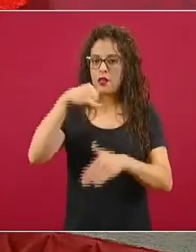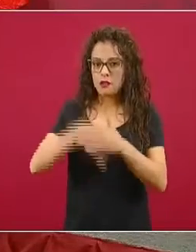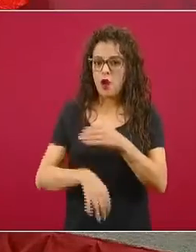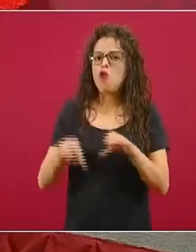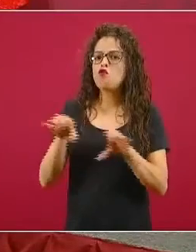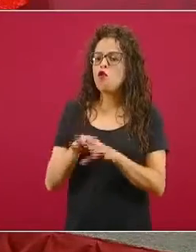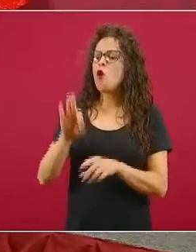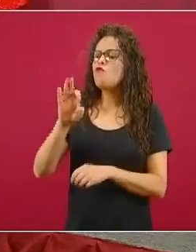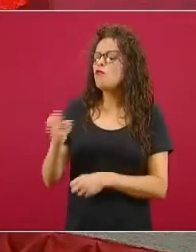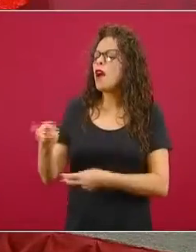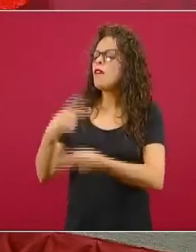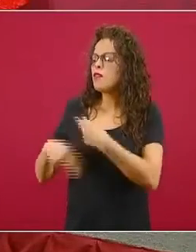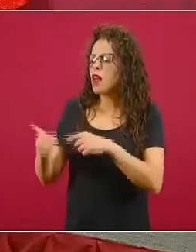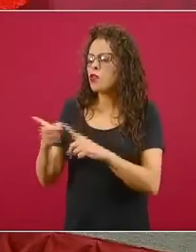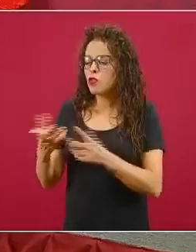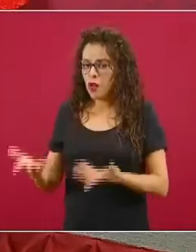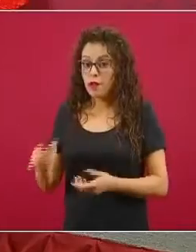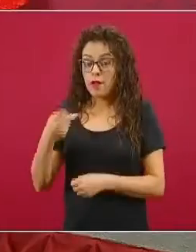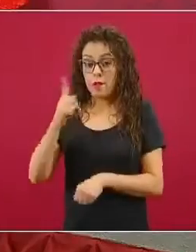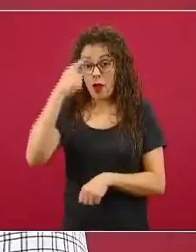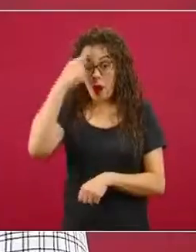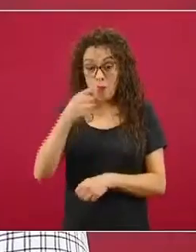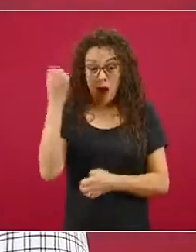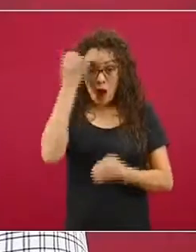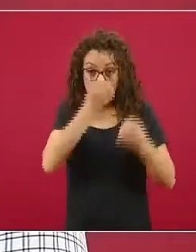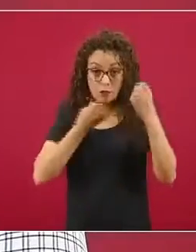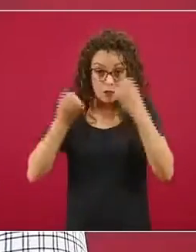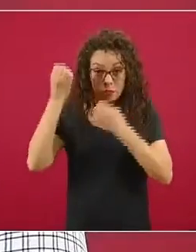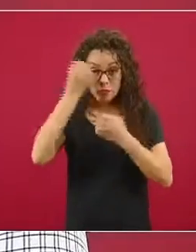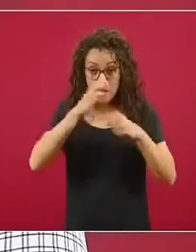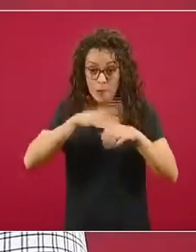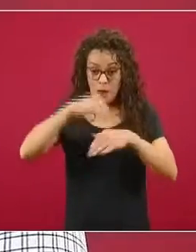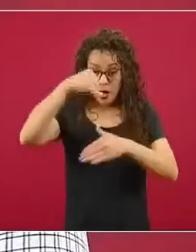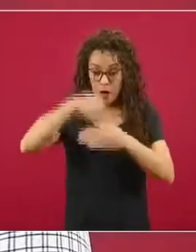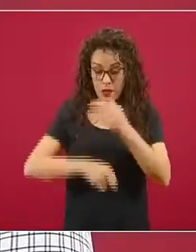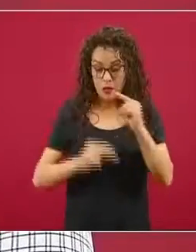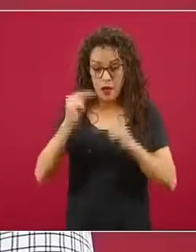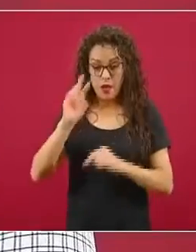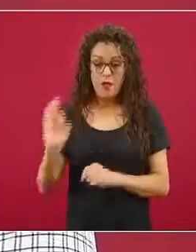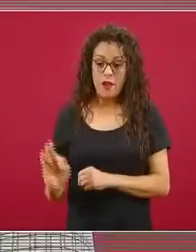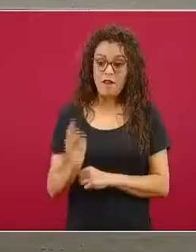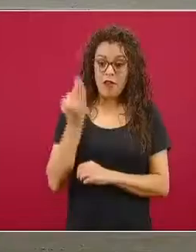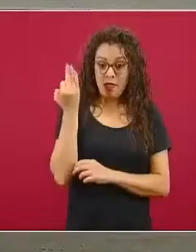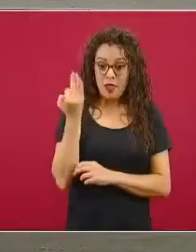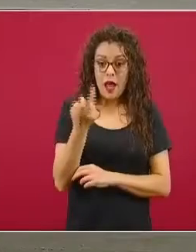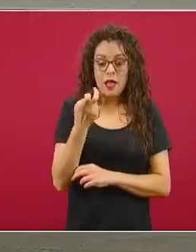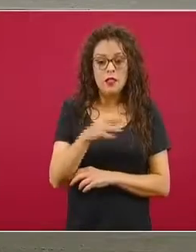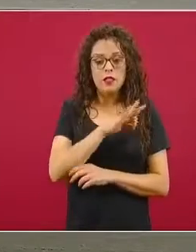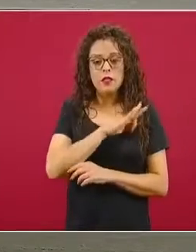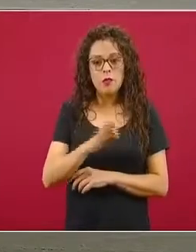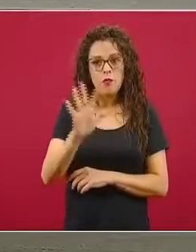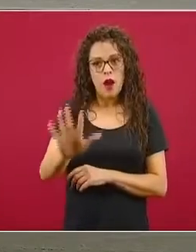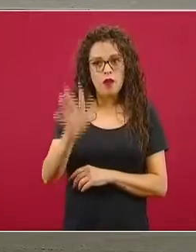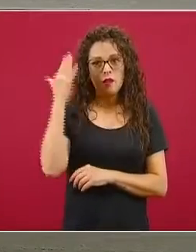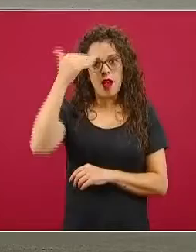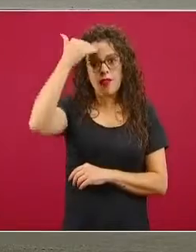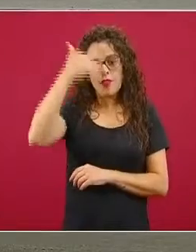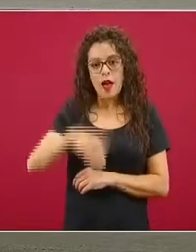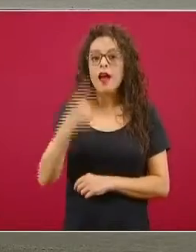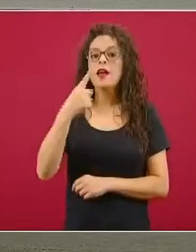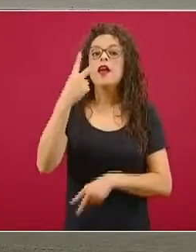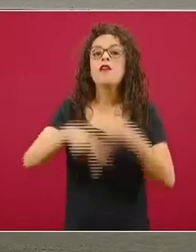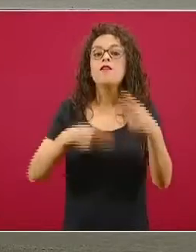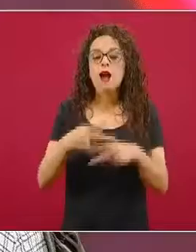pero para efecto, lógicamente, del análisis que se hace en un nivel federal y poder detonar rápidamente